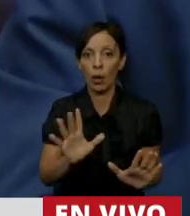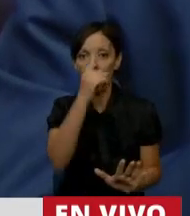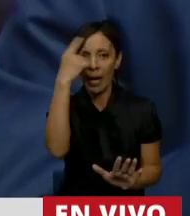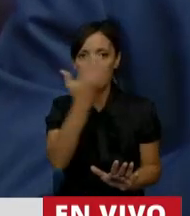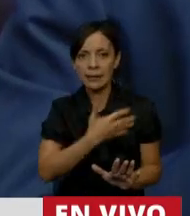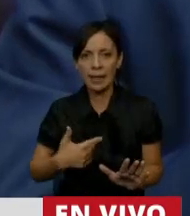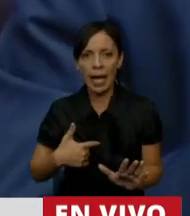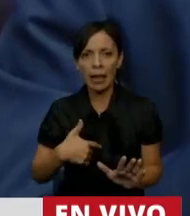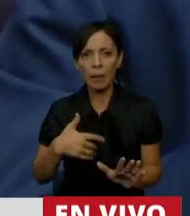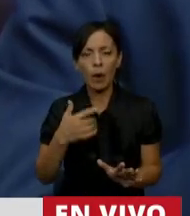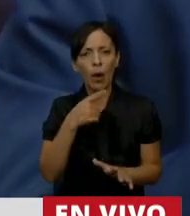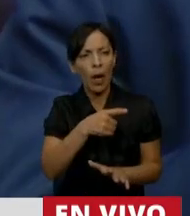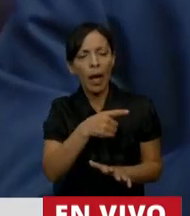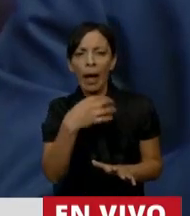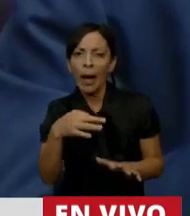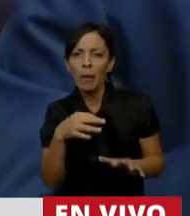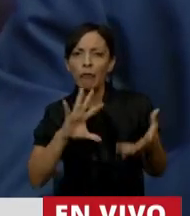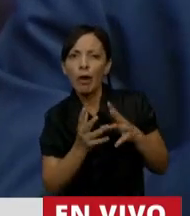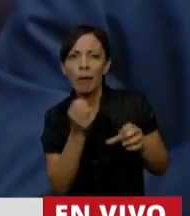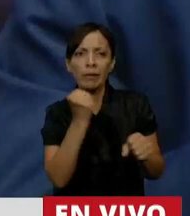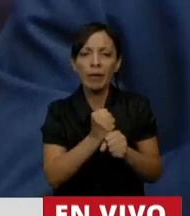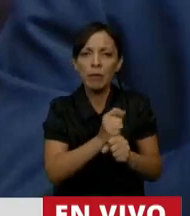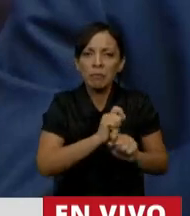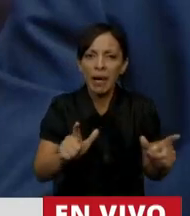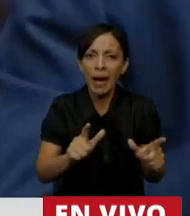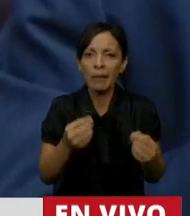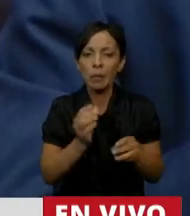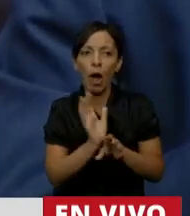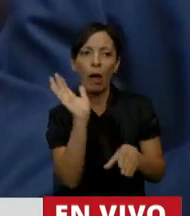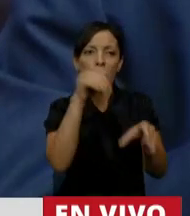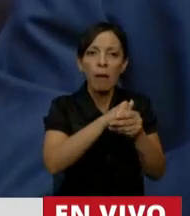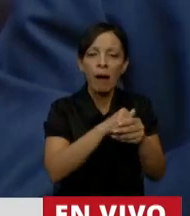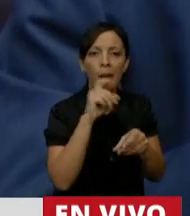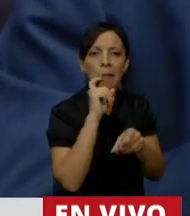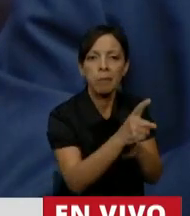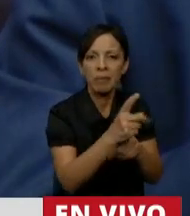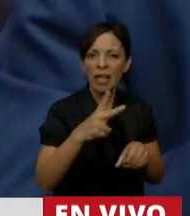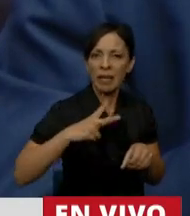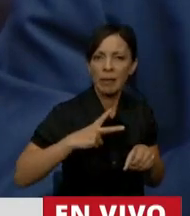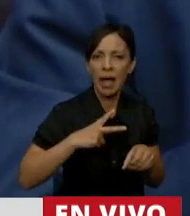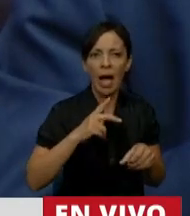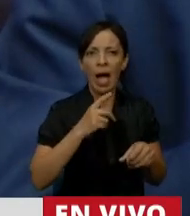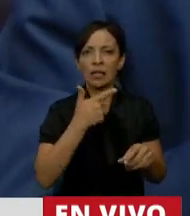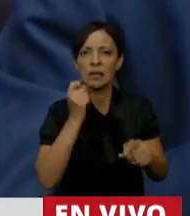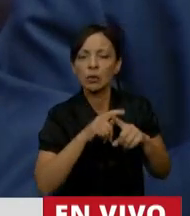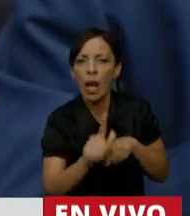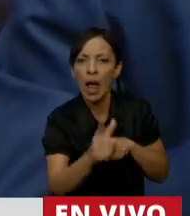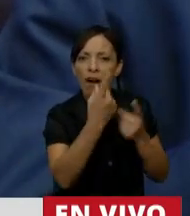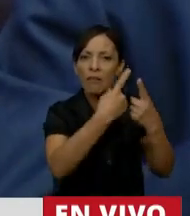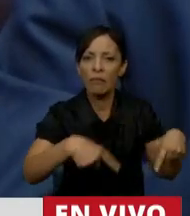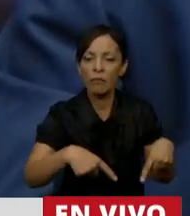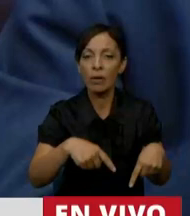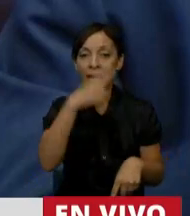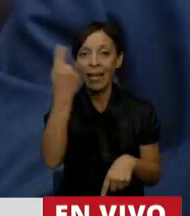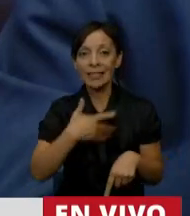mal lo que no debe hacer, reglar la intimidad, la sexualidad, cuando debe enfocarse en hacer bien lo